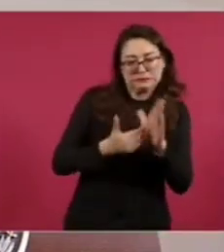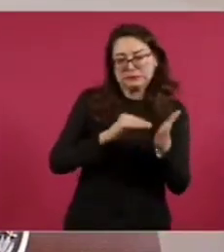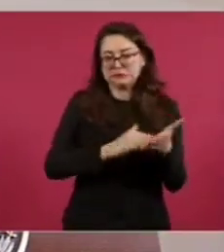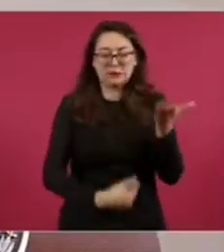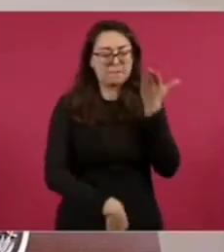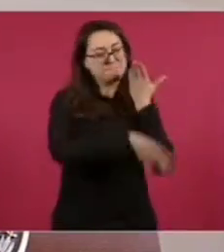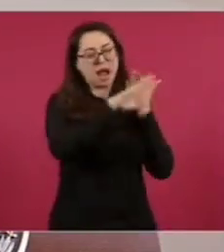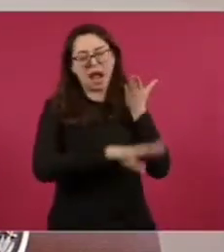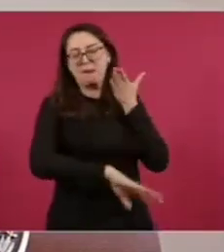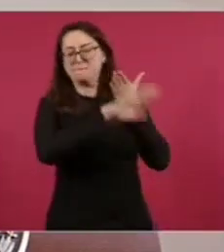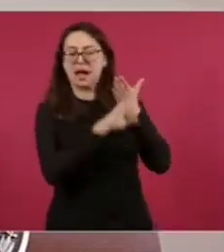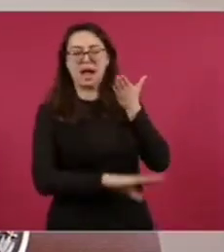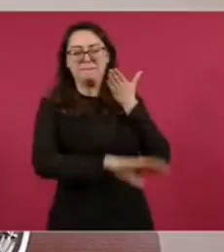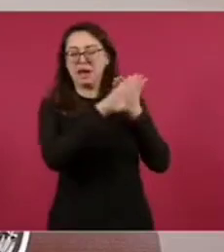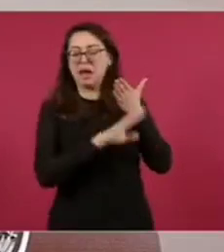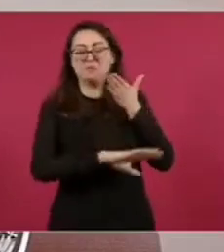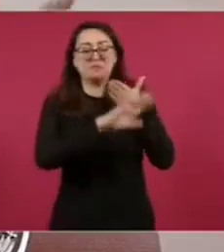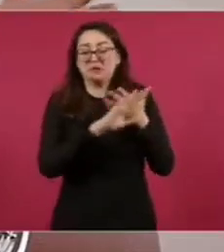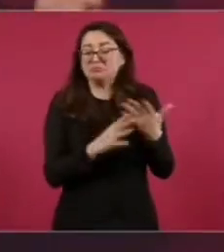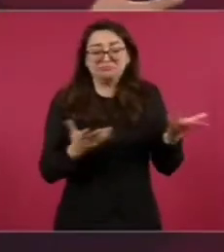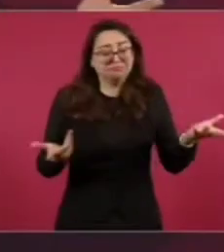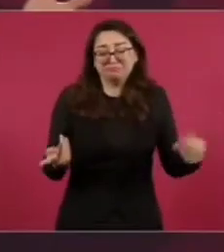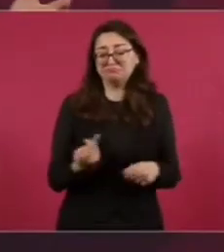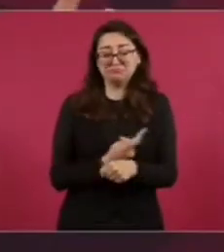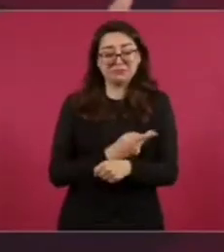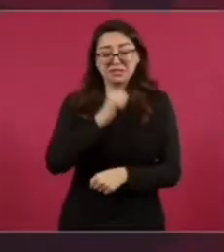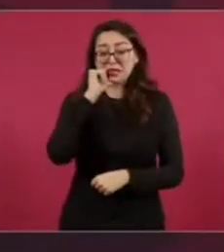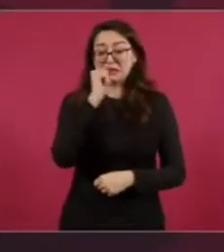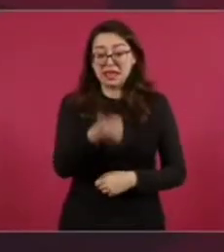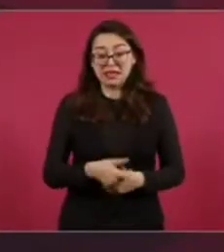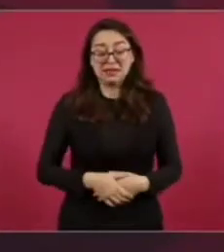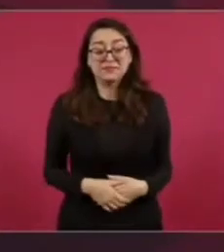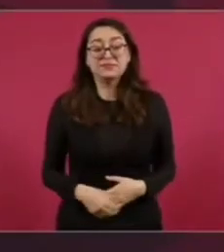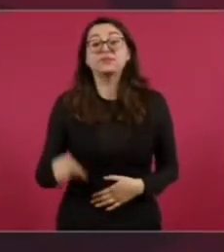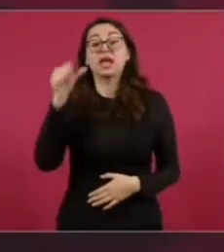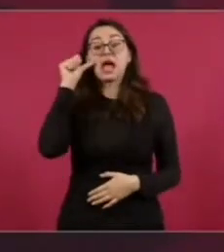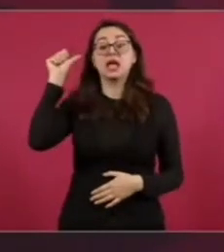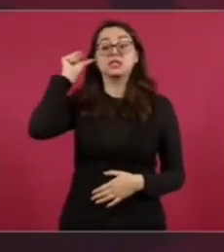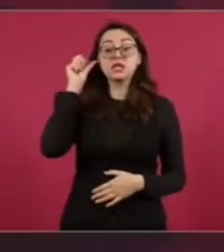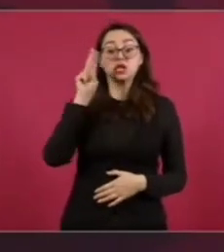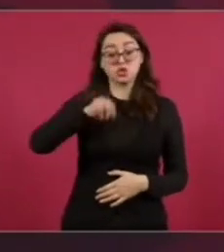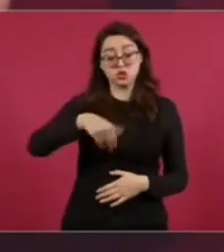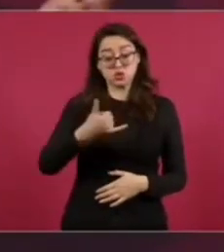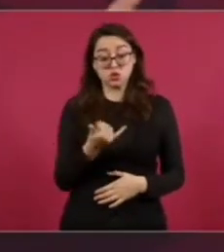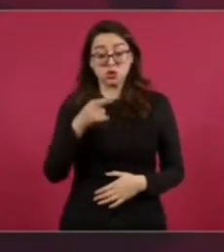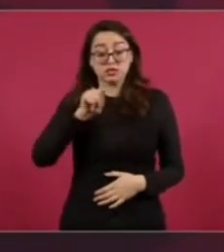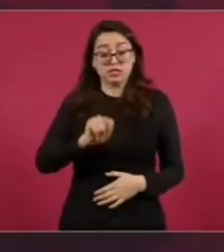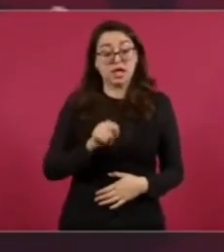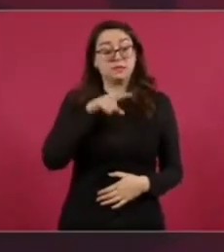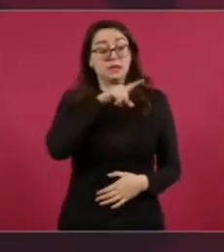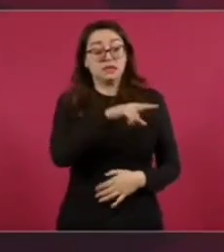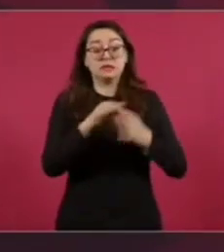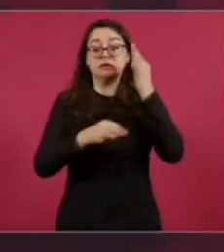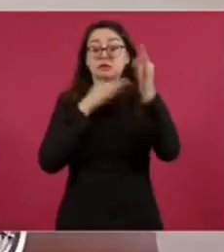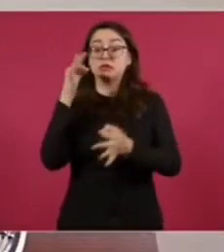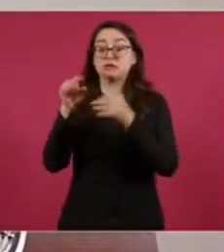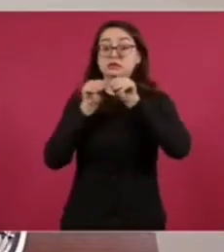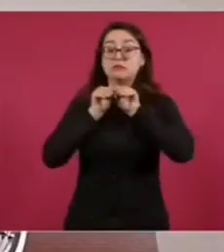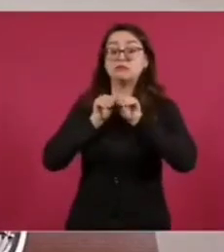ayer, por ejemplo, ¿qué hizo el New York Times? ¿Qué fue su reportaje?